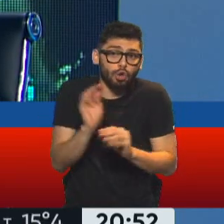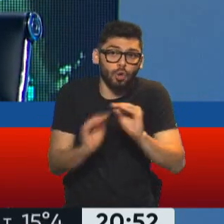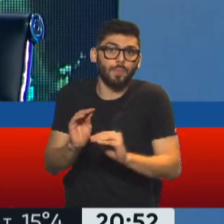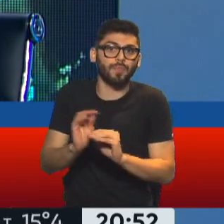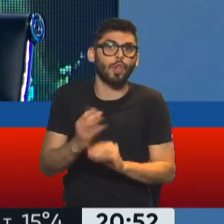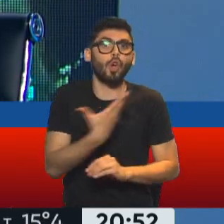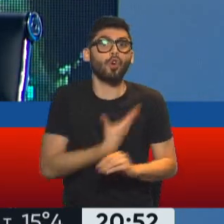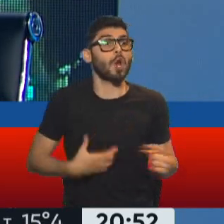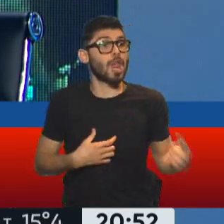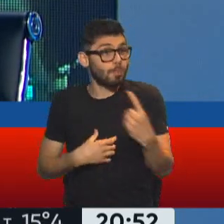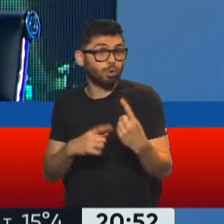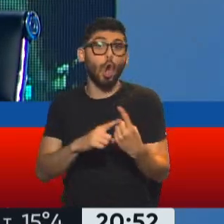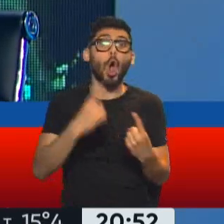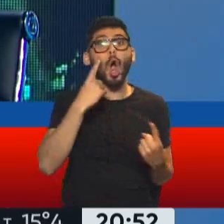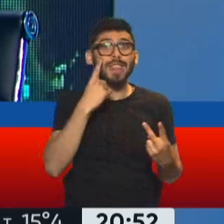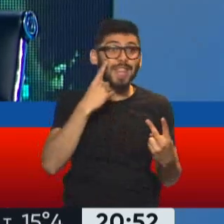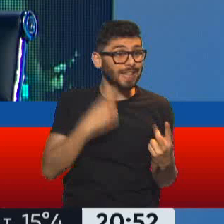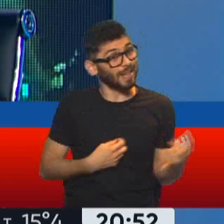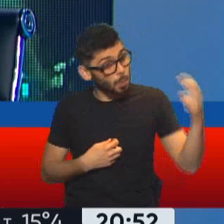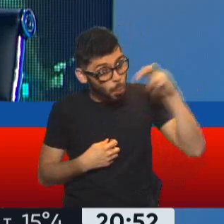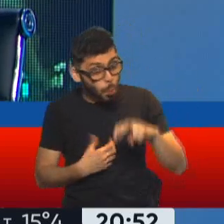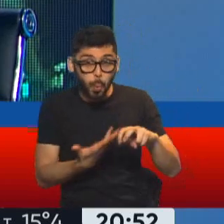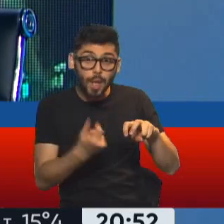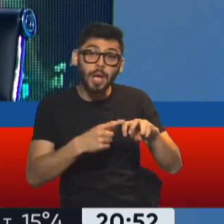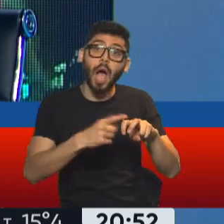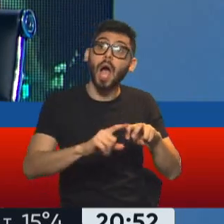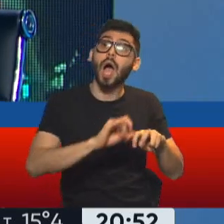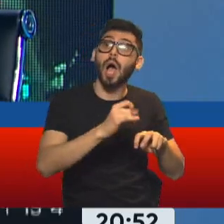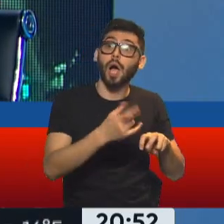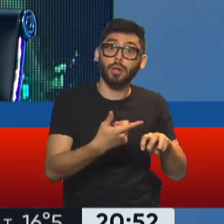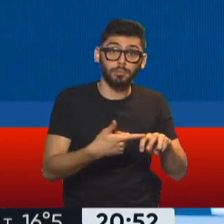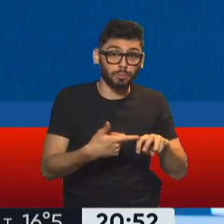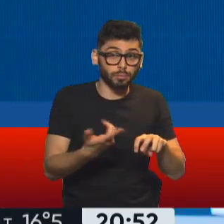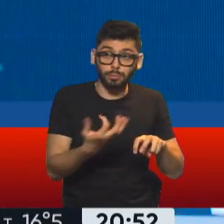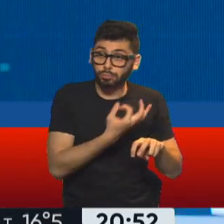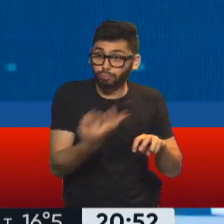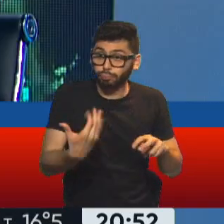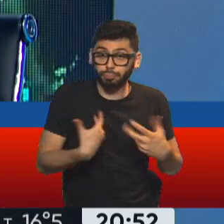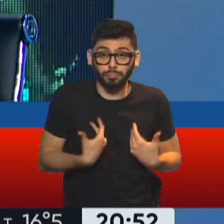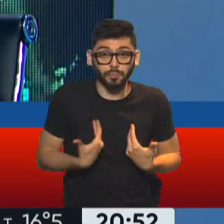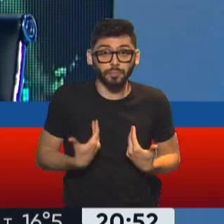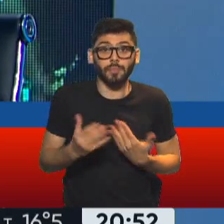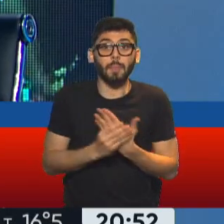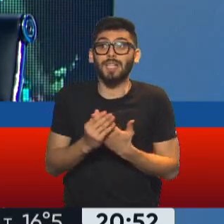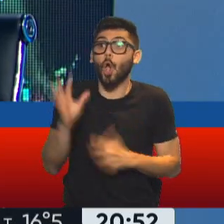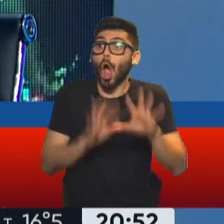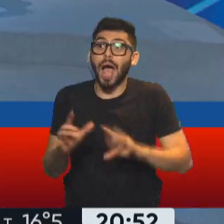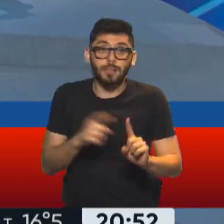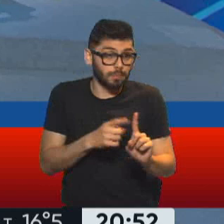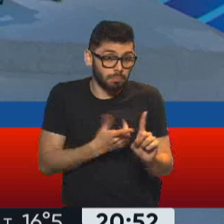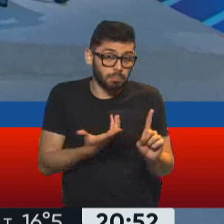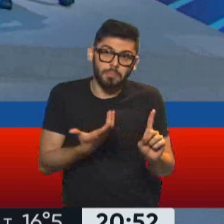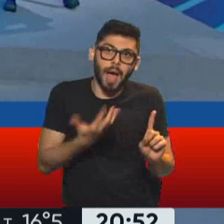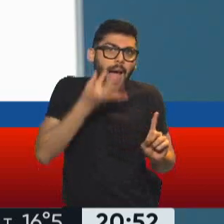oposición, no hay intendente de la oposición que pueda estar en este programa, Felicitas, y que no pueda reafirmar con mucha claridad todo lo que está haciendo el Ministerio en esas ciudades. Ministro, ¿y